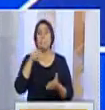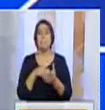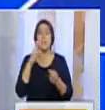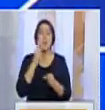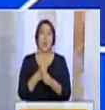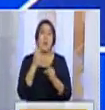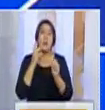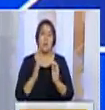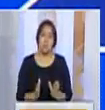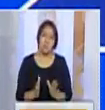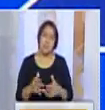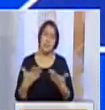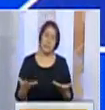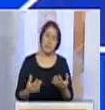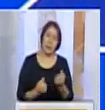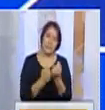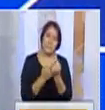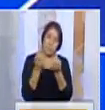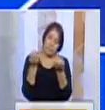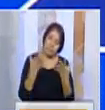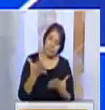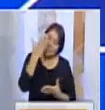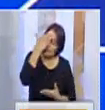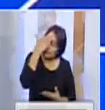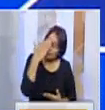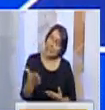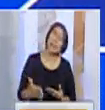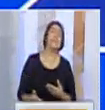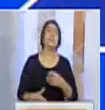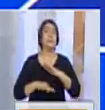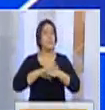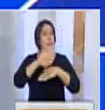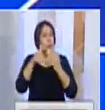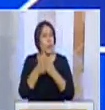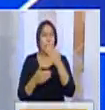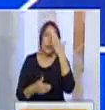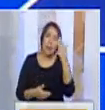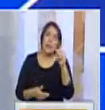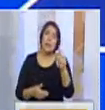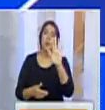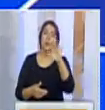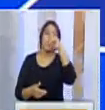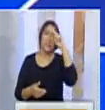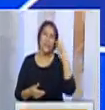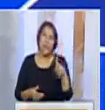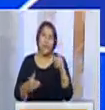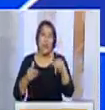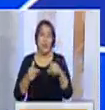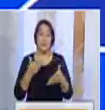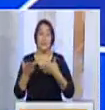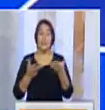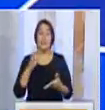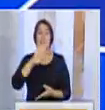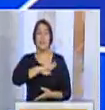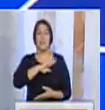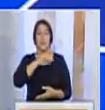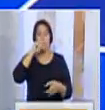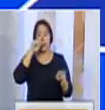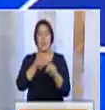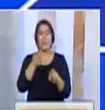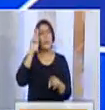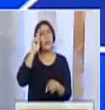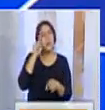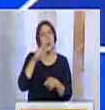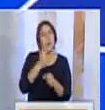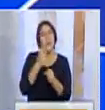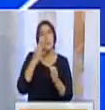apoyando, gracias por todo, gracias por su trabajo, gracias por ese servicio cívico al país. Y también recordar a los guatemaltecos que,